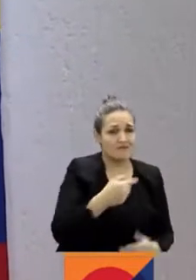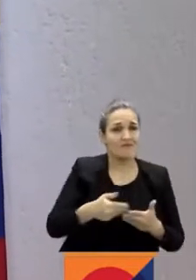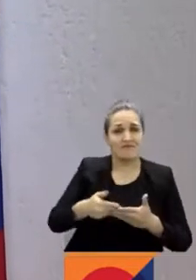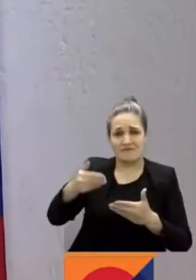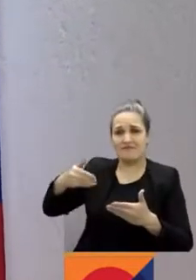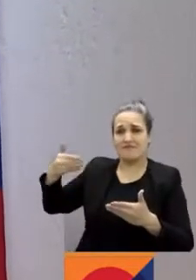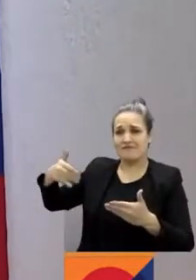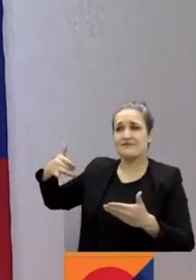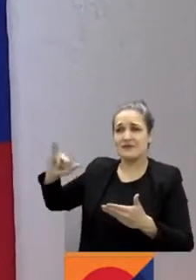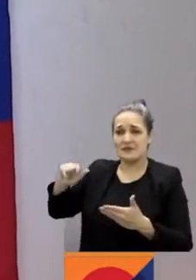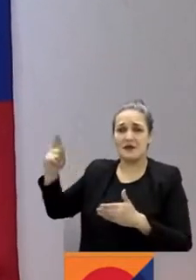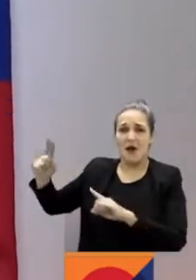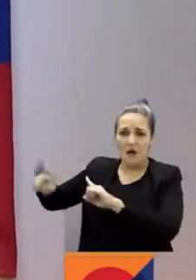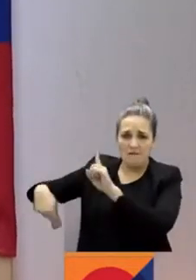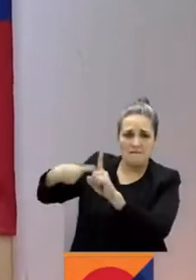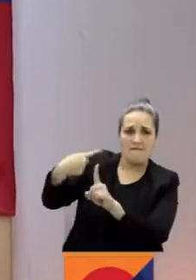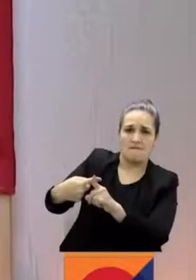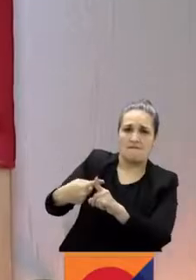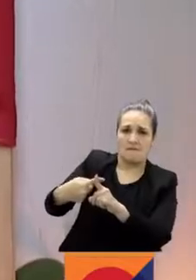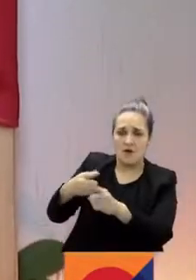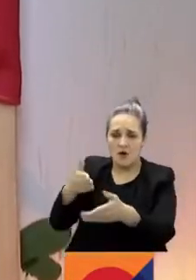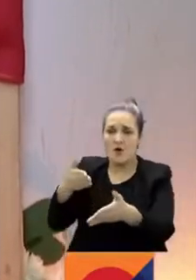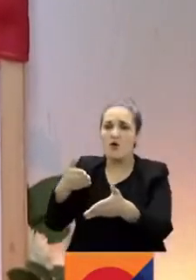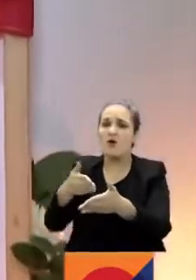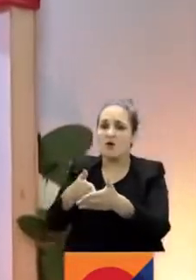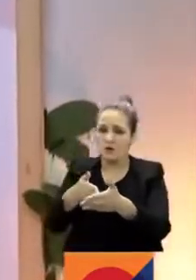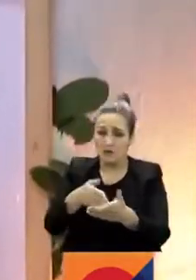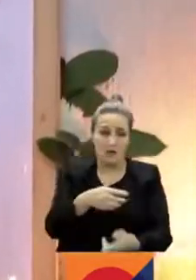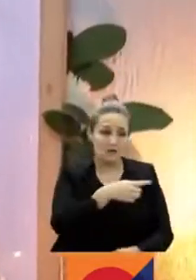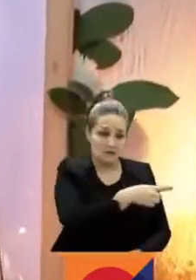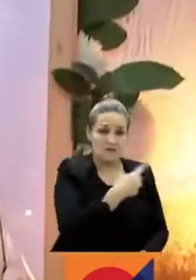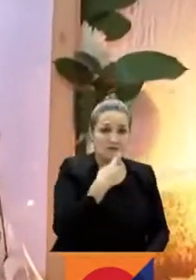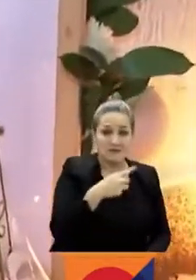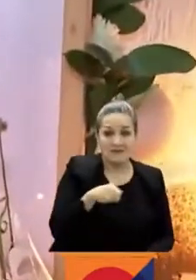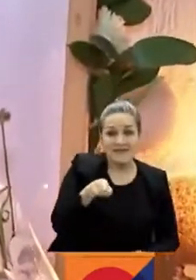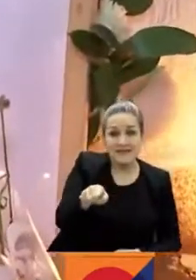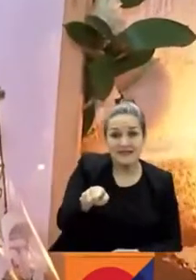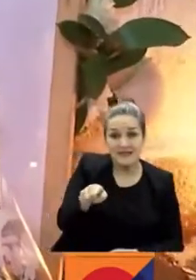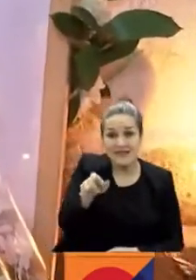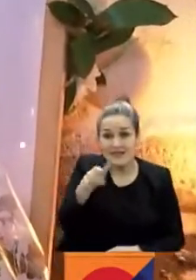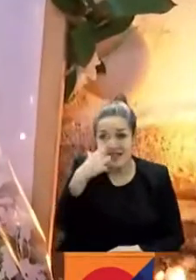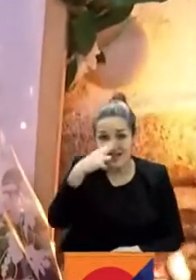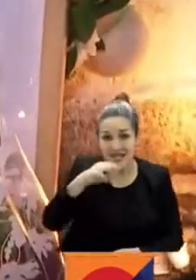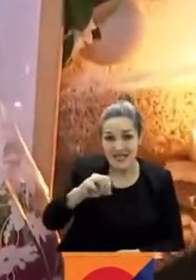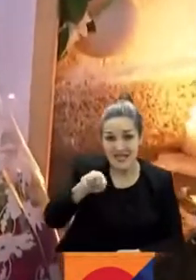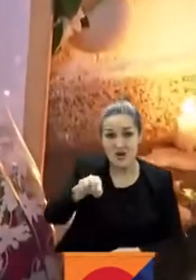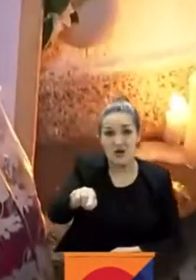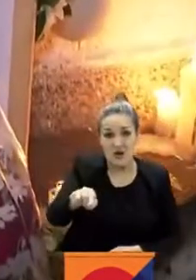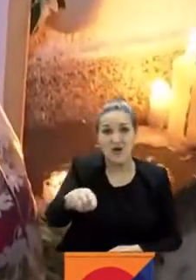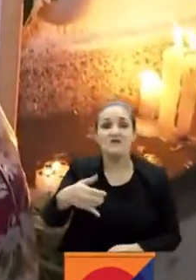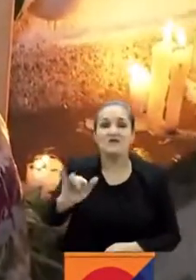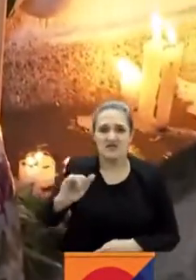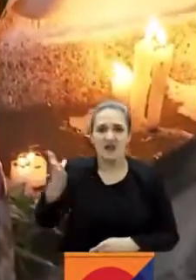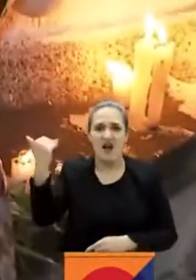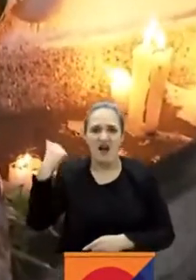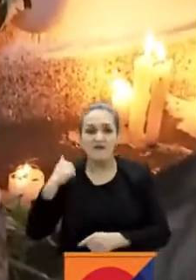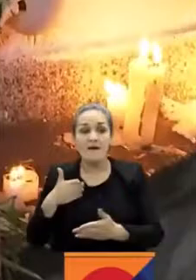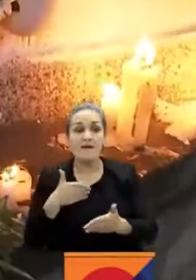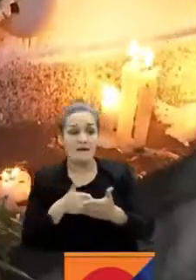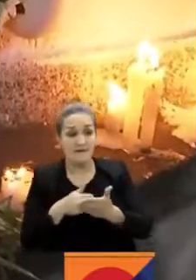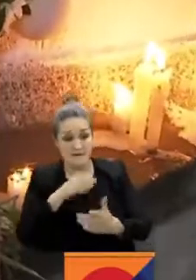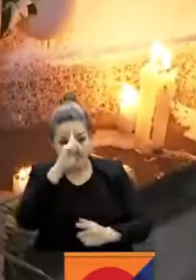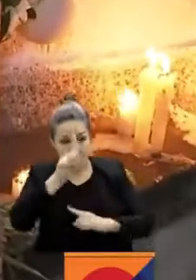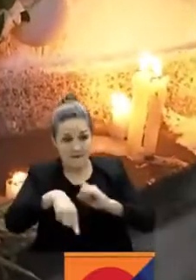causas de este ataque a la patrulla. Asegura que el subcomandante de la estación había sido amenazado de